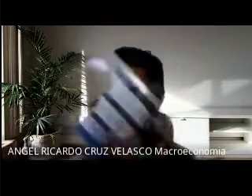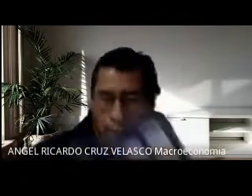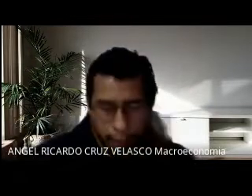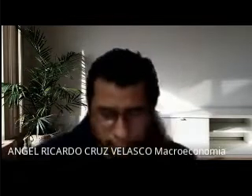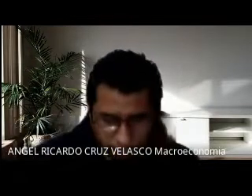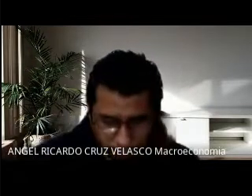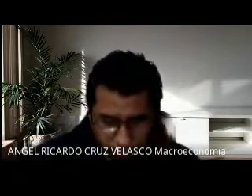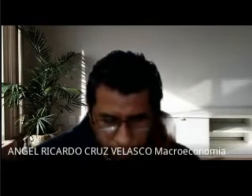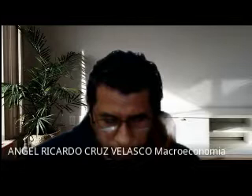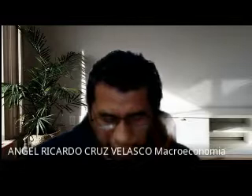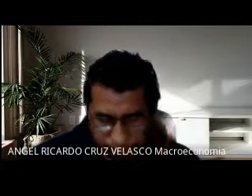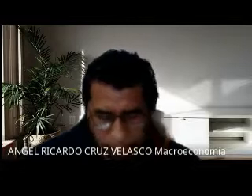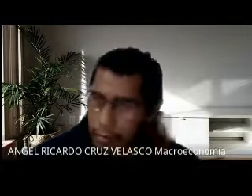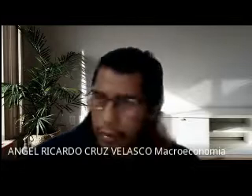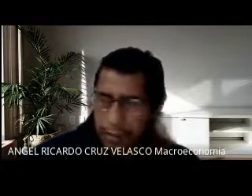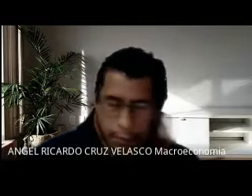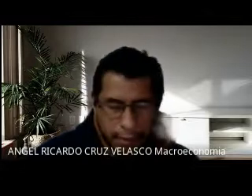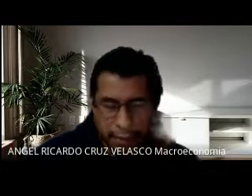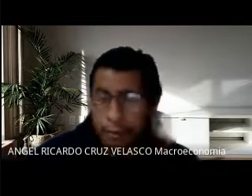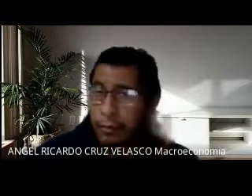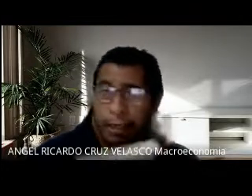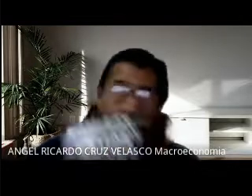pesos. Nada,